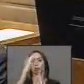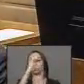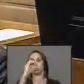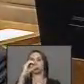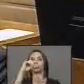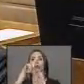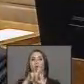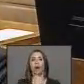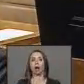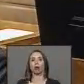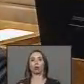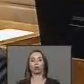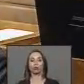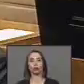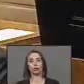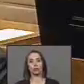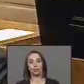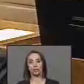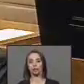en el Senado.